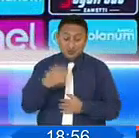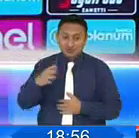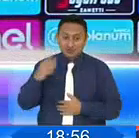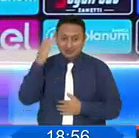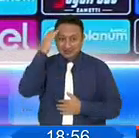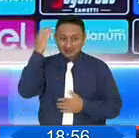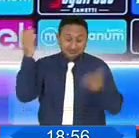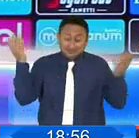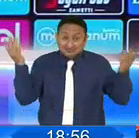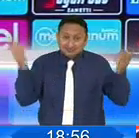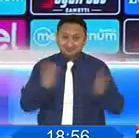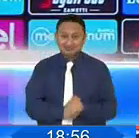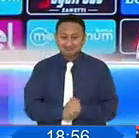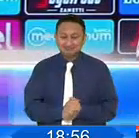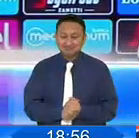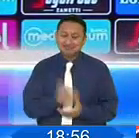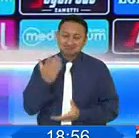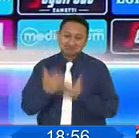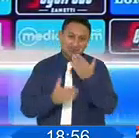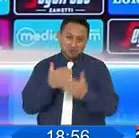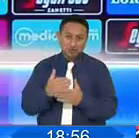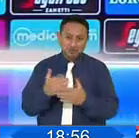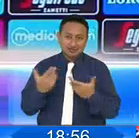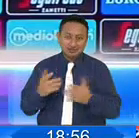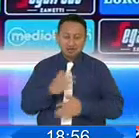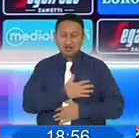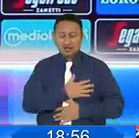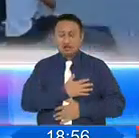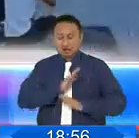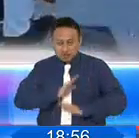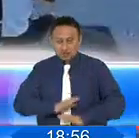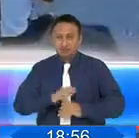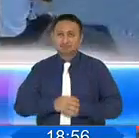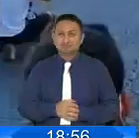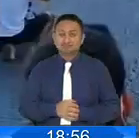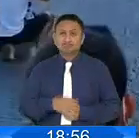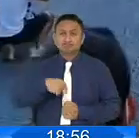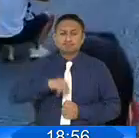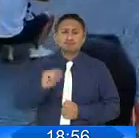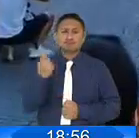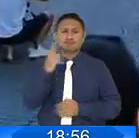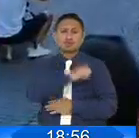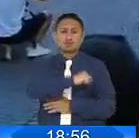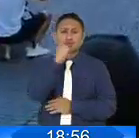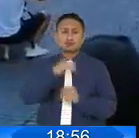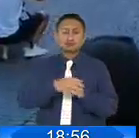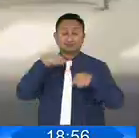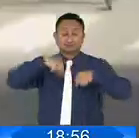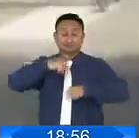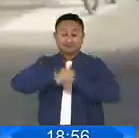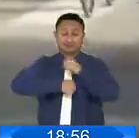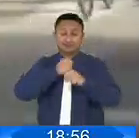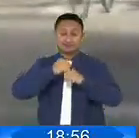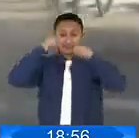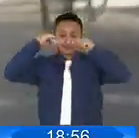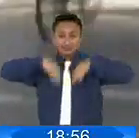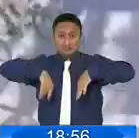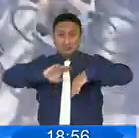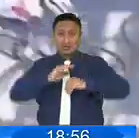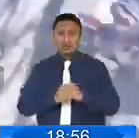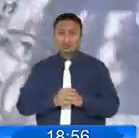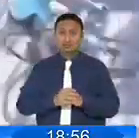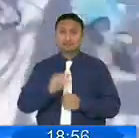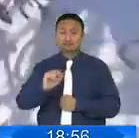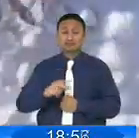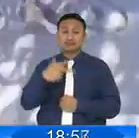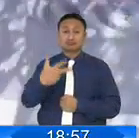¿no? Tal vez después sepa, tenga más ilusión. Su primer triunfo lo consiguió en septiembre de este año, cuando se quedó con la tercera